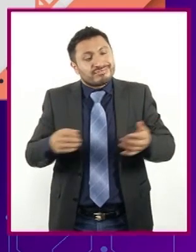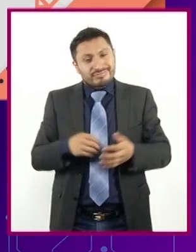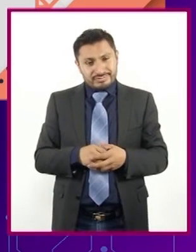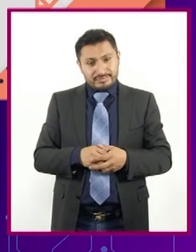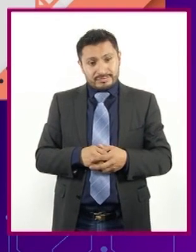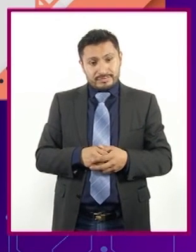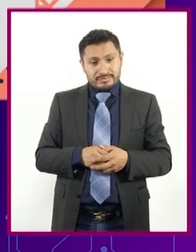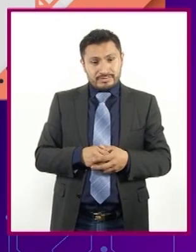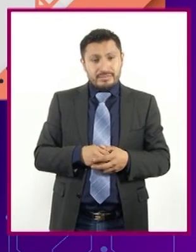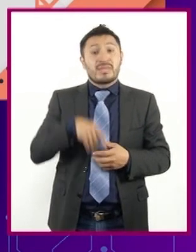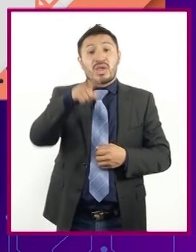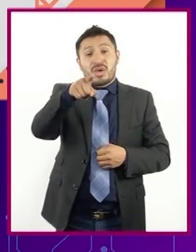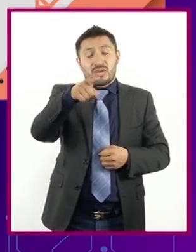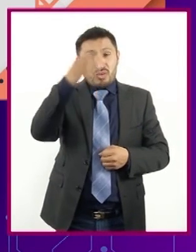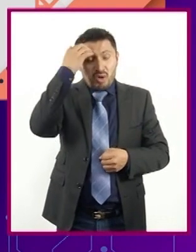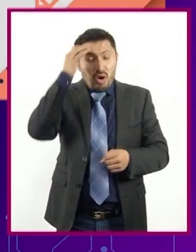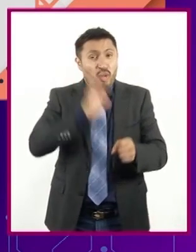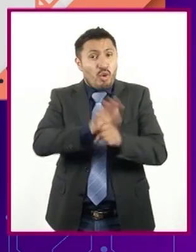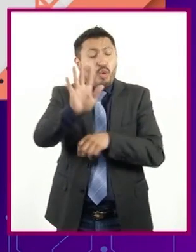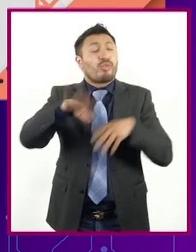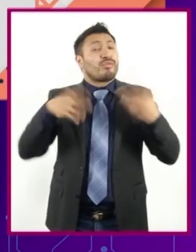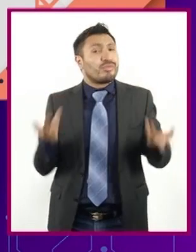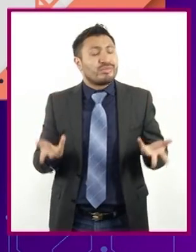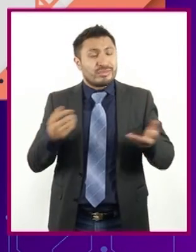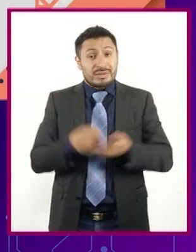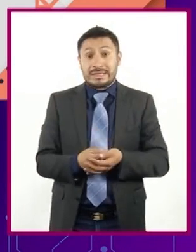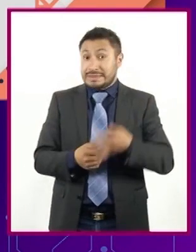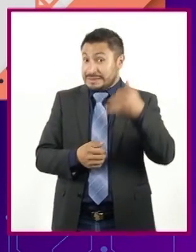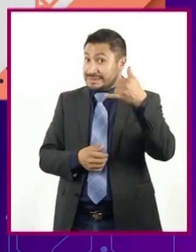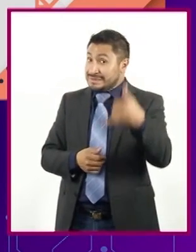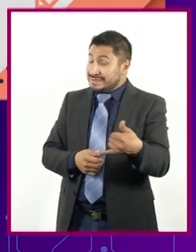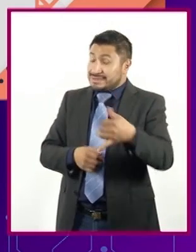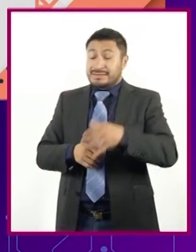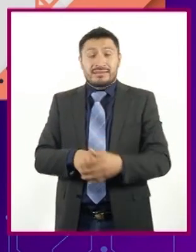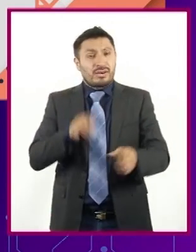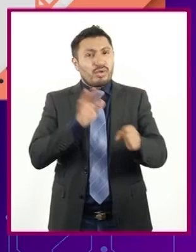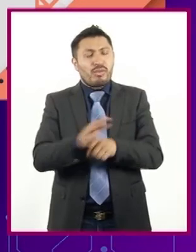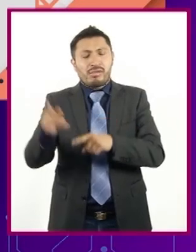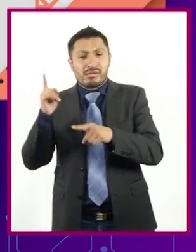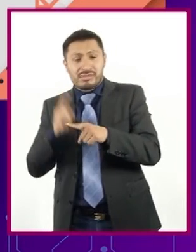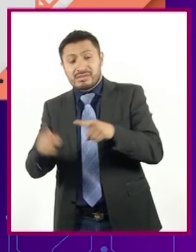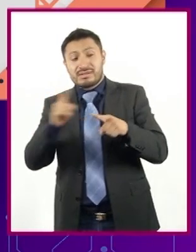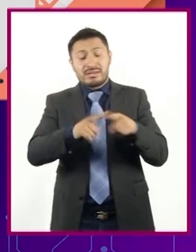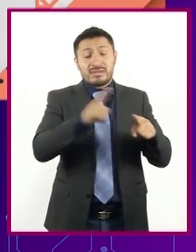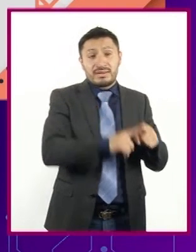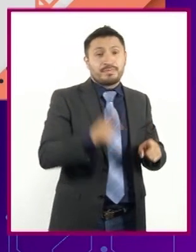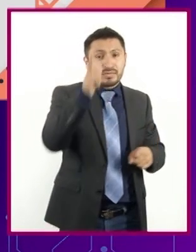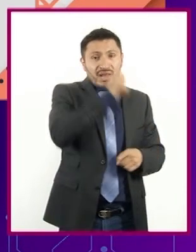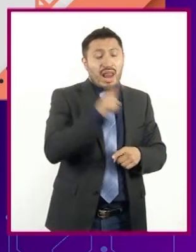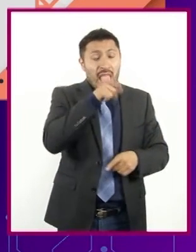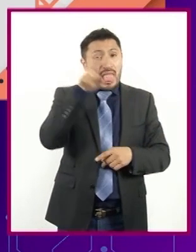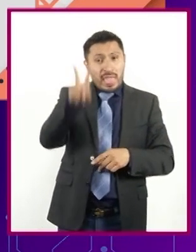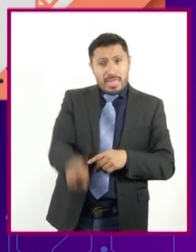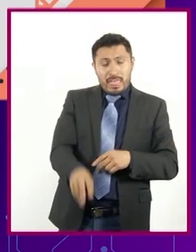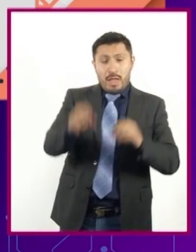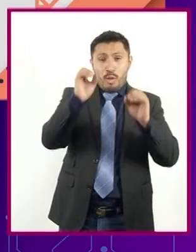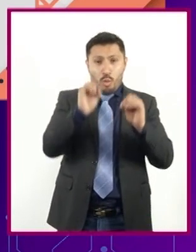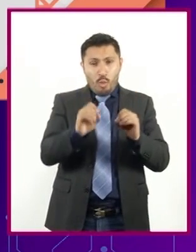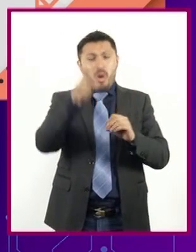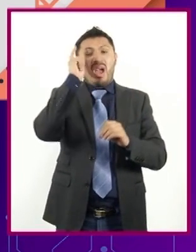¿Ustedes cuáles conocen? ¿Y cuál es la diferencia entre el lenguaje literal o